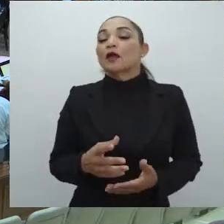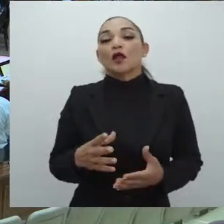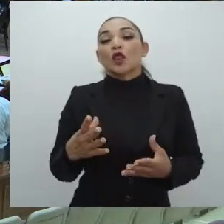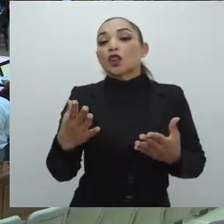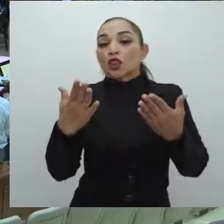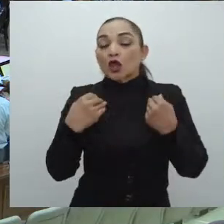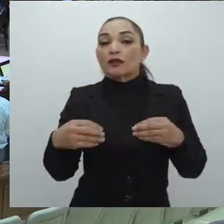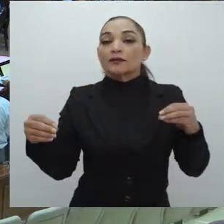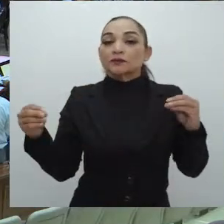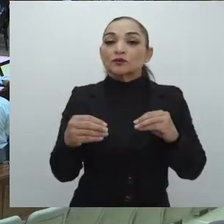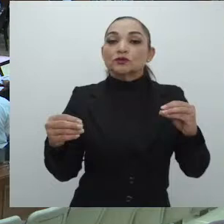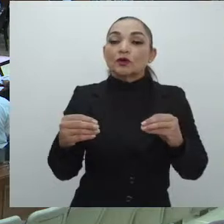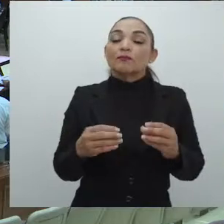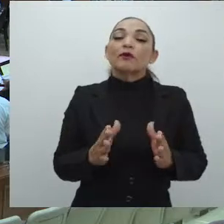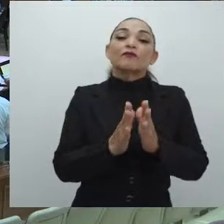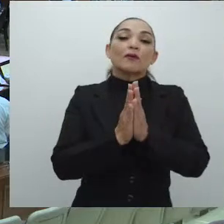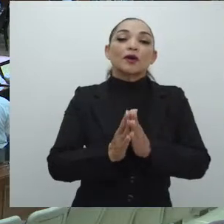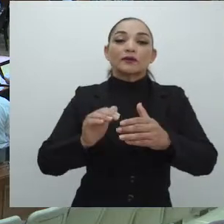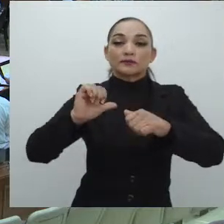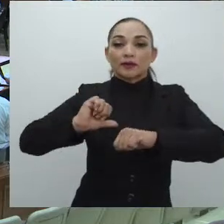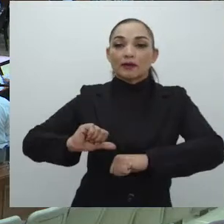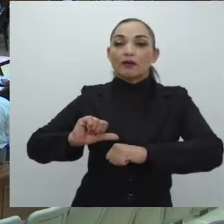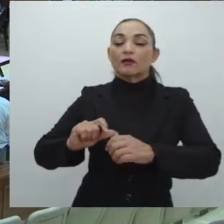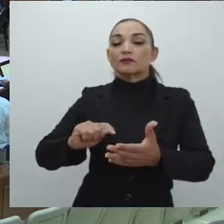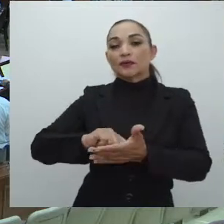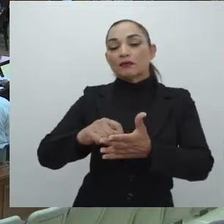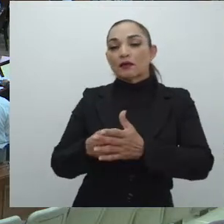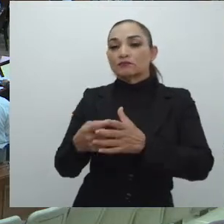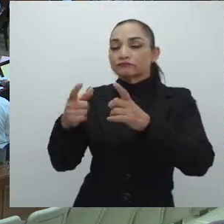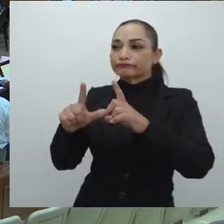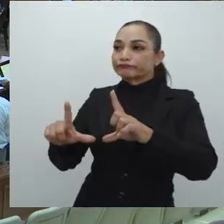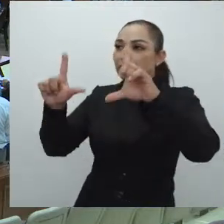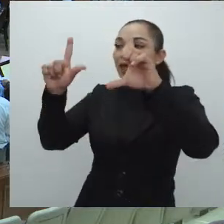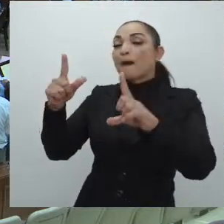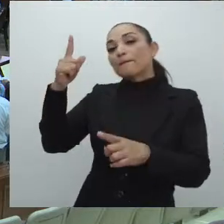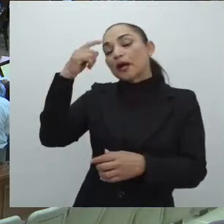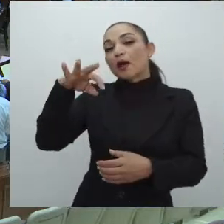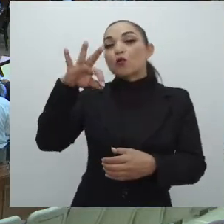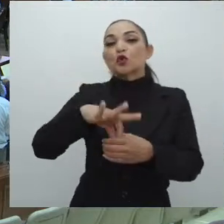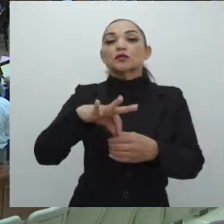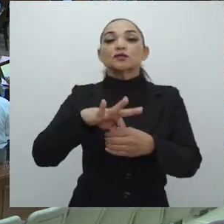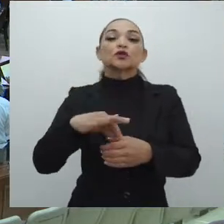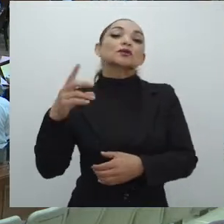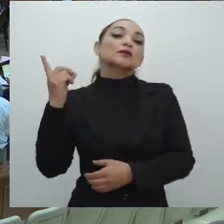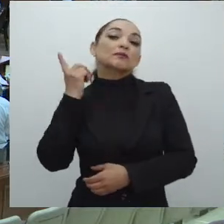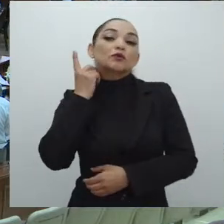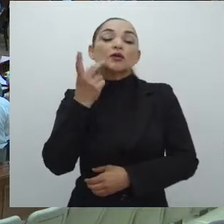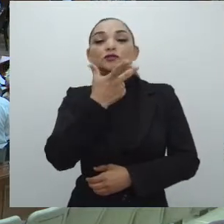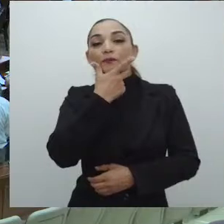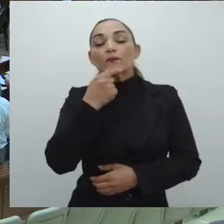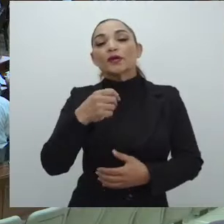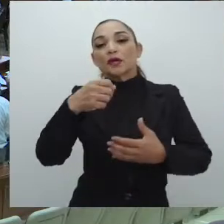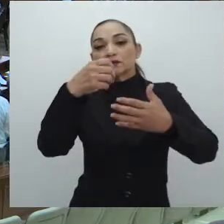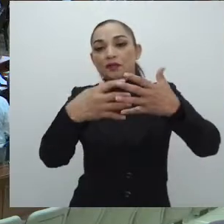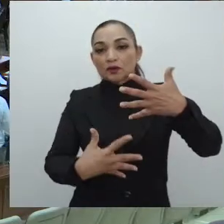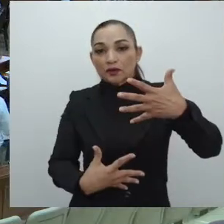discusión, se pide al área técnica abrir el tablero para recoger la votación a favor o en contra de este dictamen en lo general.